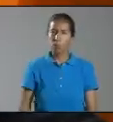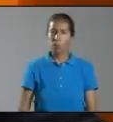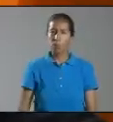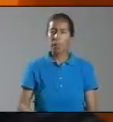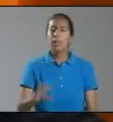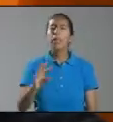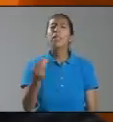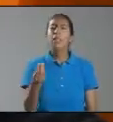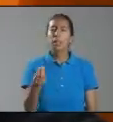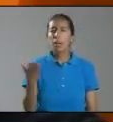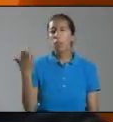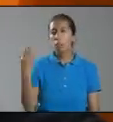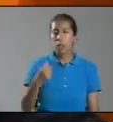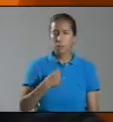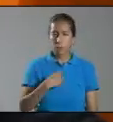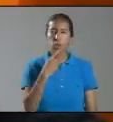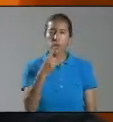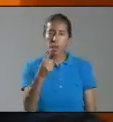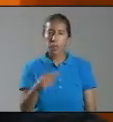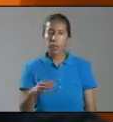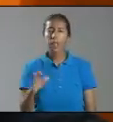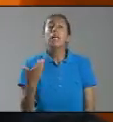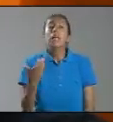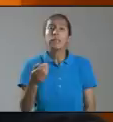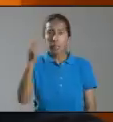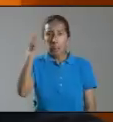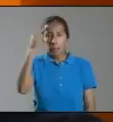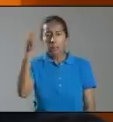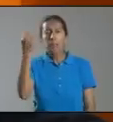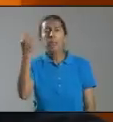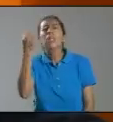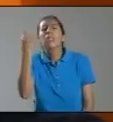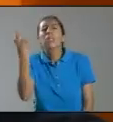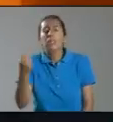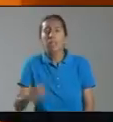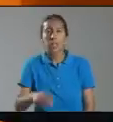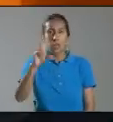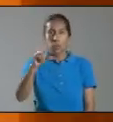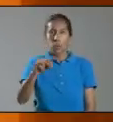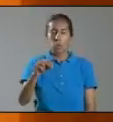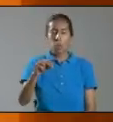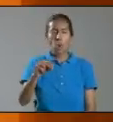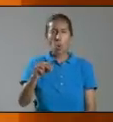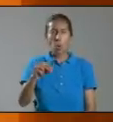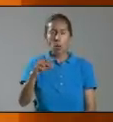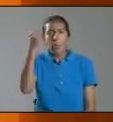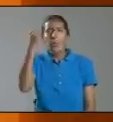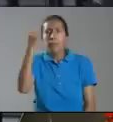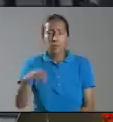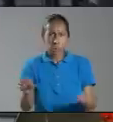¿qué fue lo que dije? ¿Qué entendiste? No entendió nada. Entonces, ¿por qué me dijo que entendió?